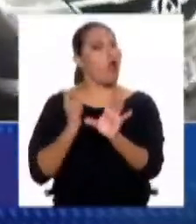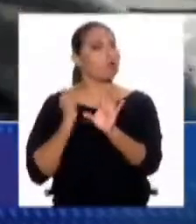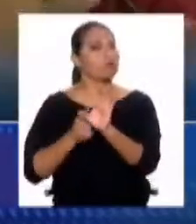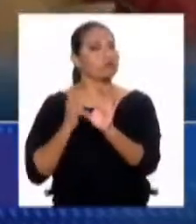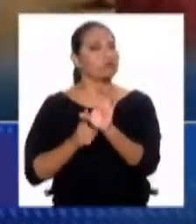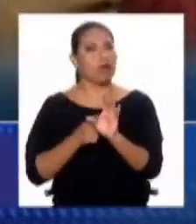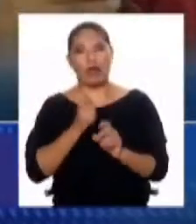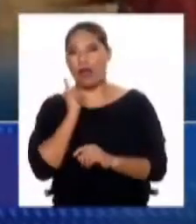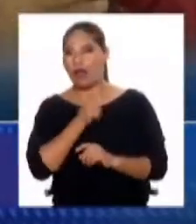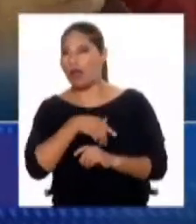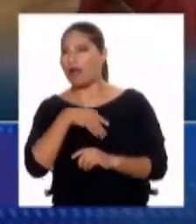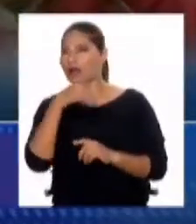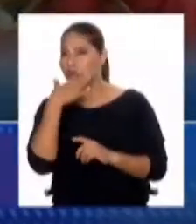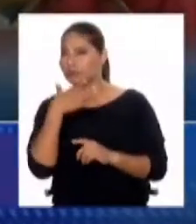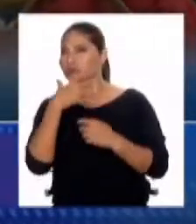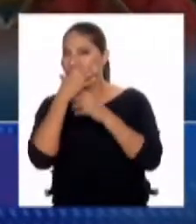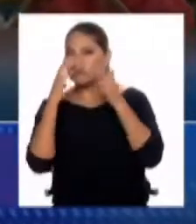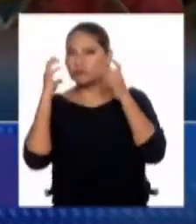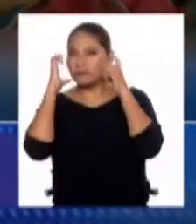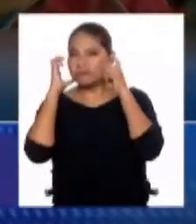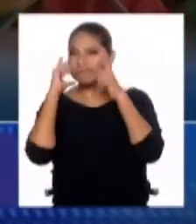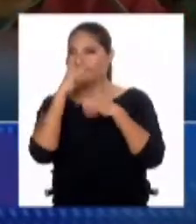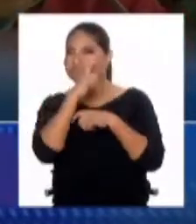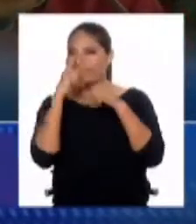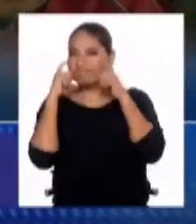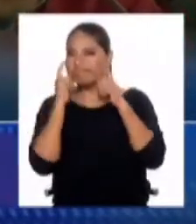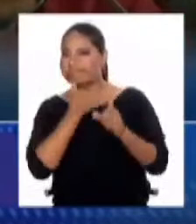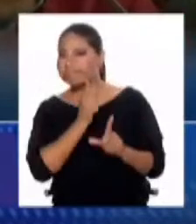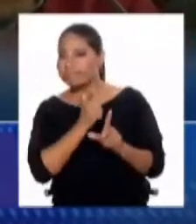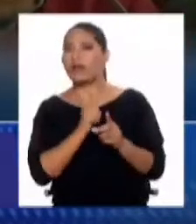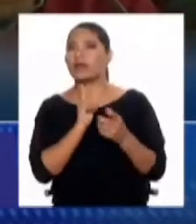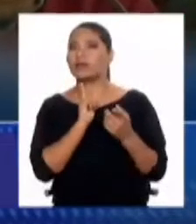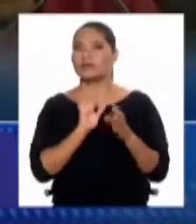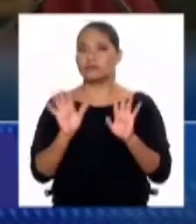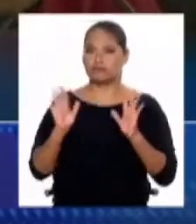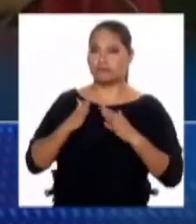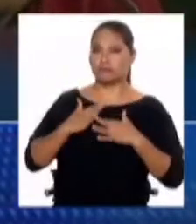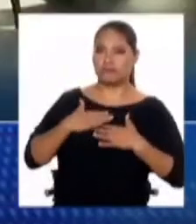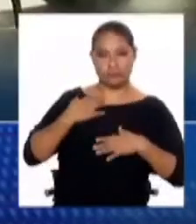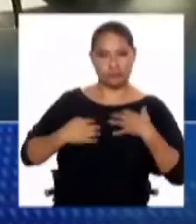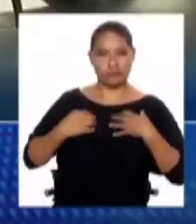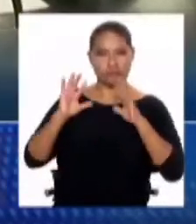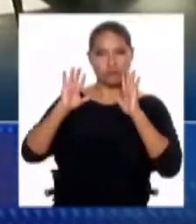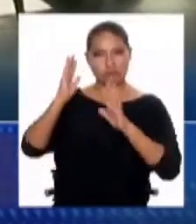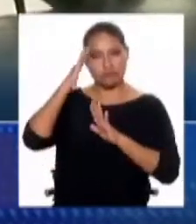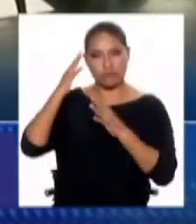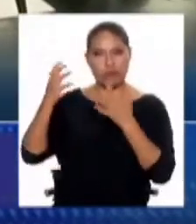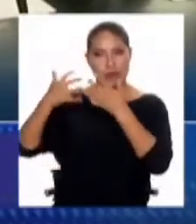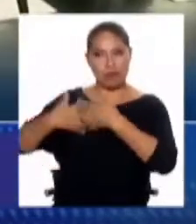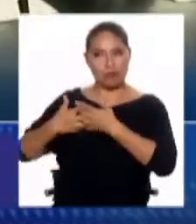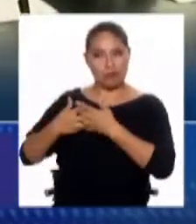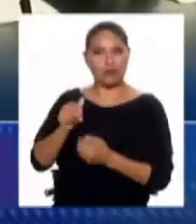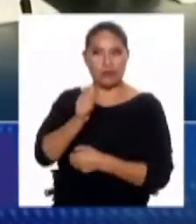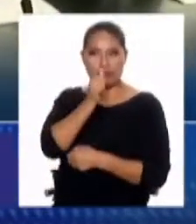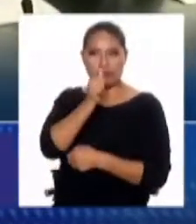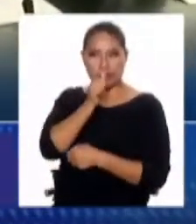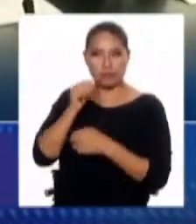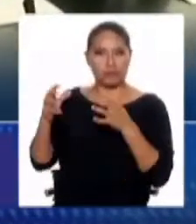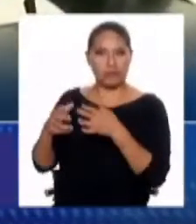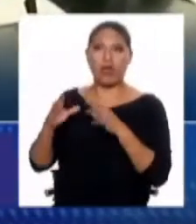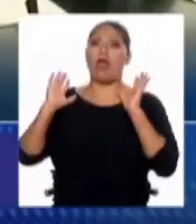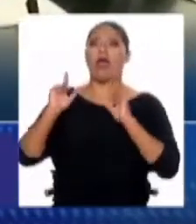un terrorista, ¿no es cierto? O cuando vemos que alguien defiende a la empresa privada, pues es